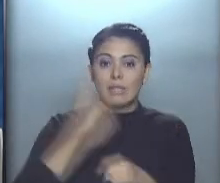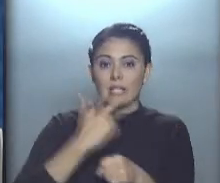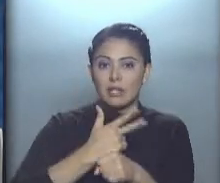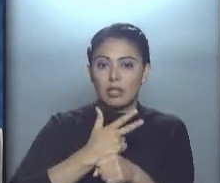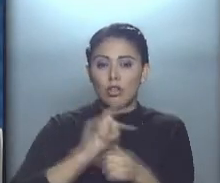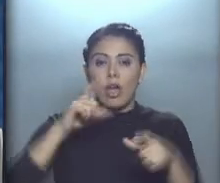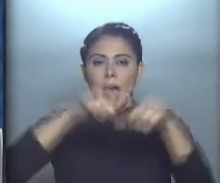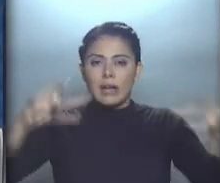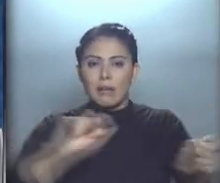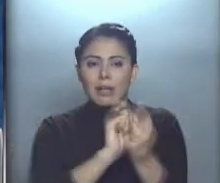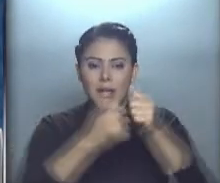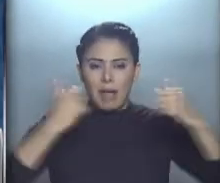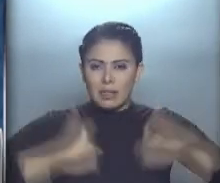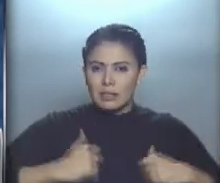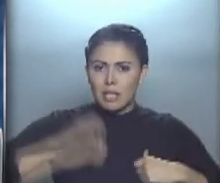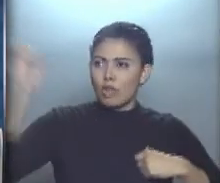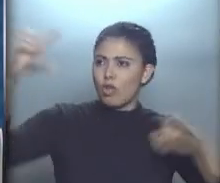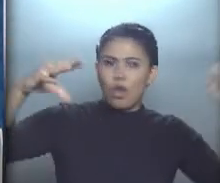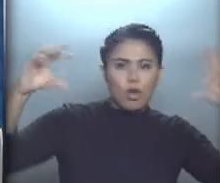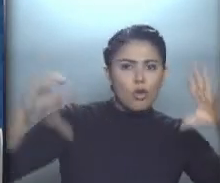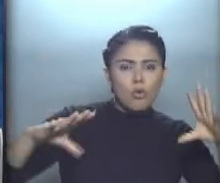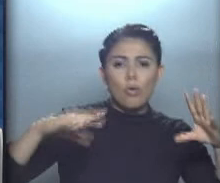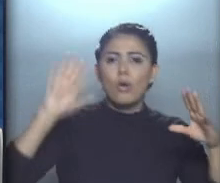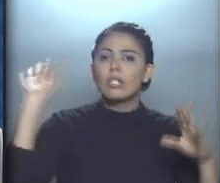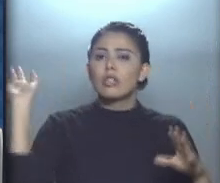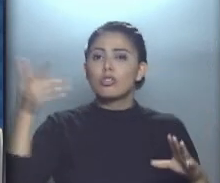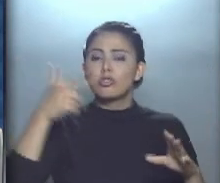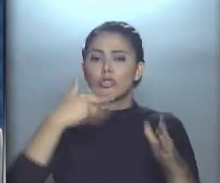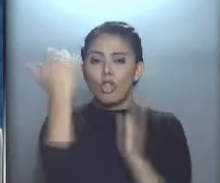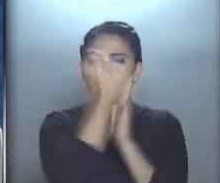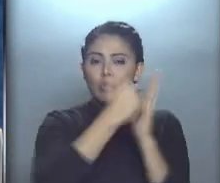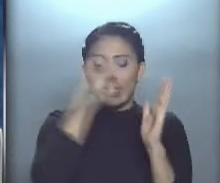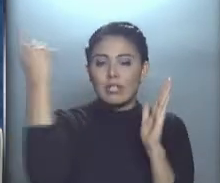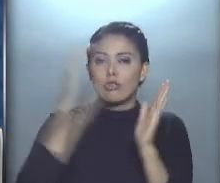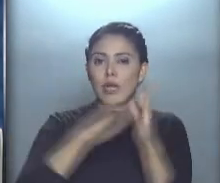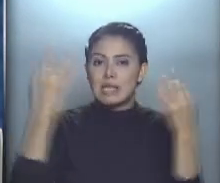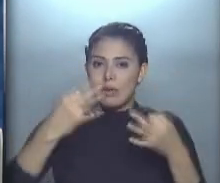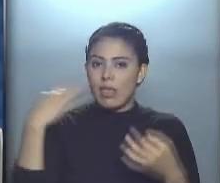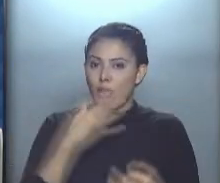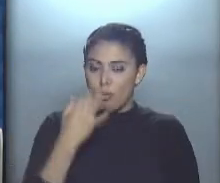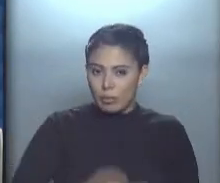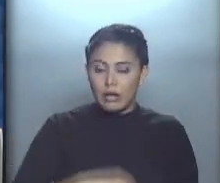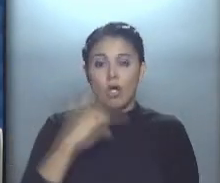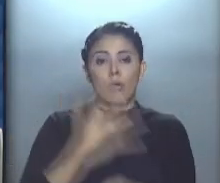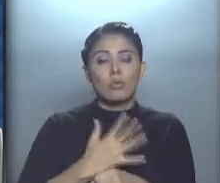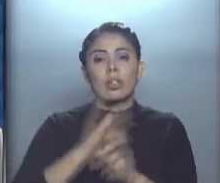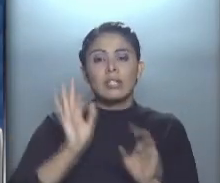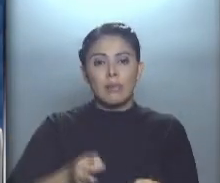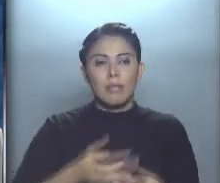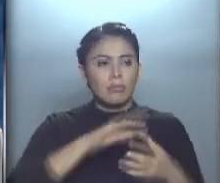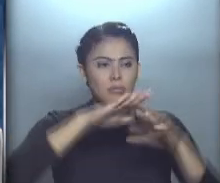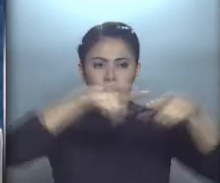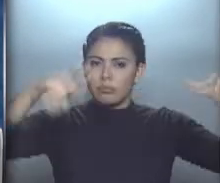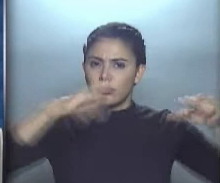de iluminación, butacas, etcétera, para garantizar los estándares internacionales de seguridad. Cuarto, que exista un saneamiento de carácter estructural en